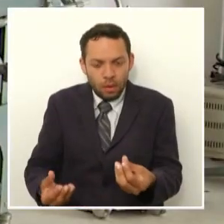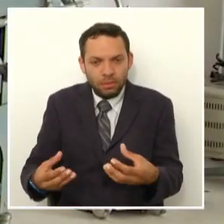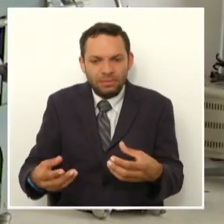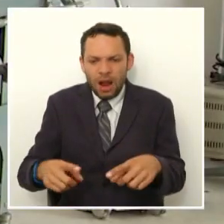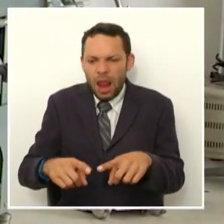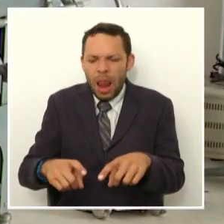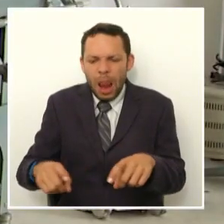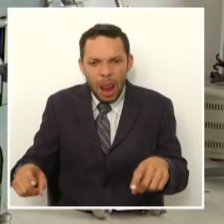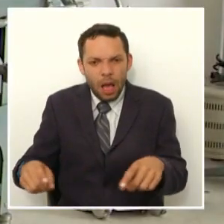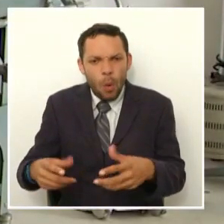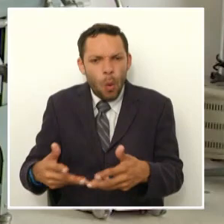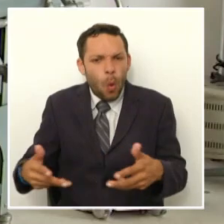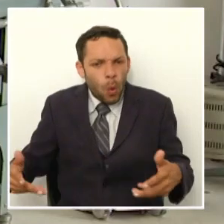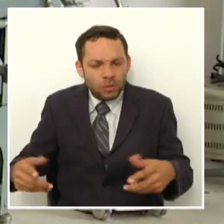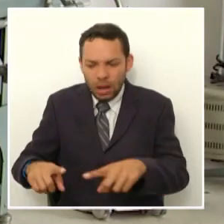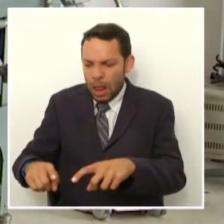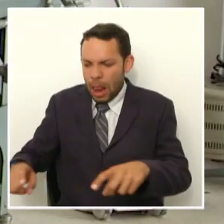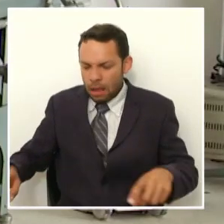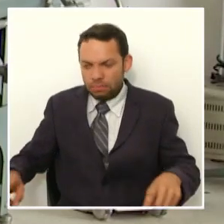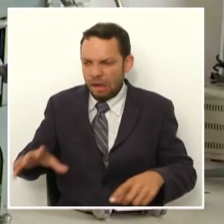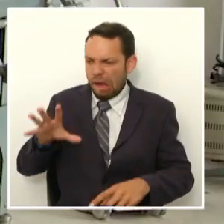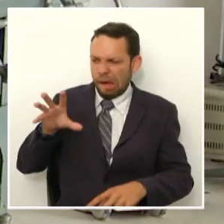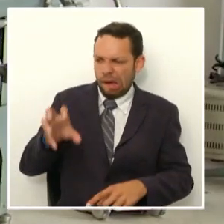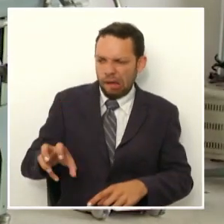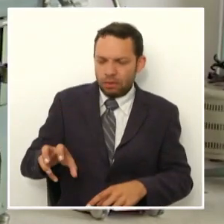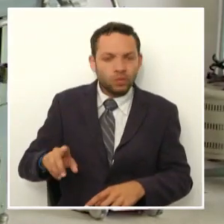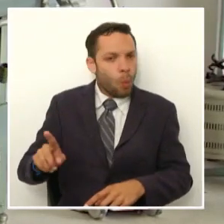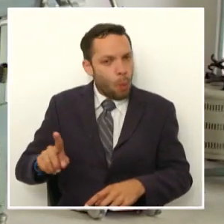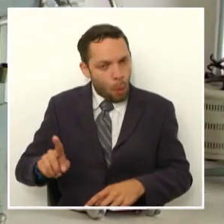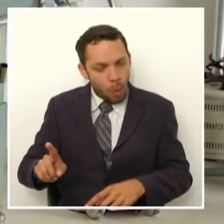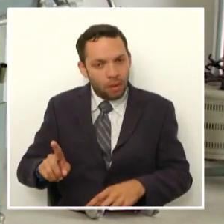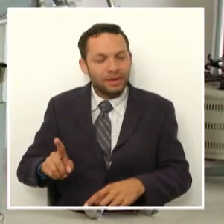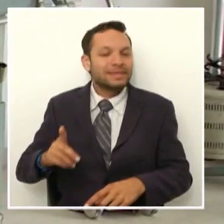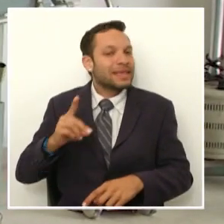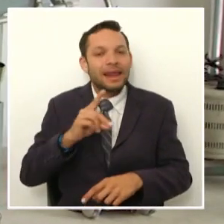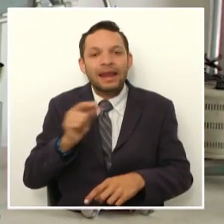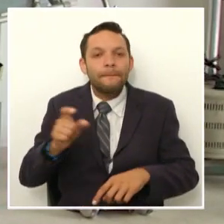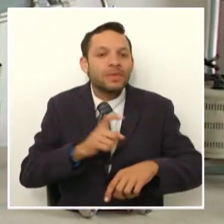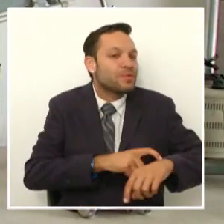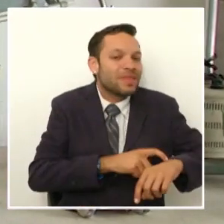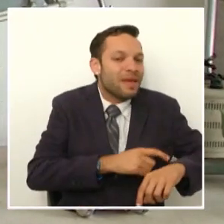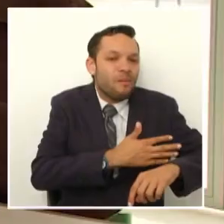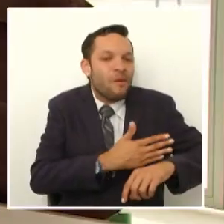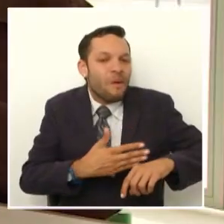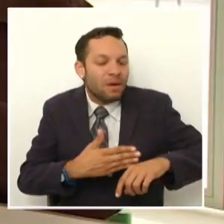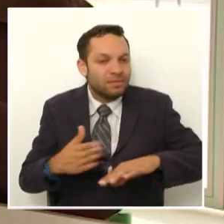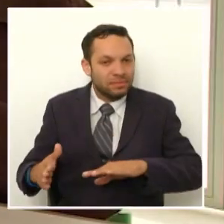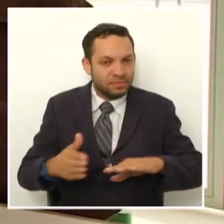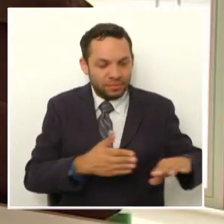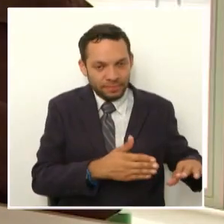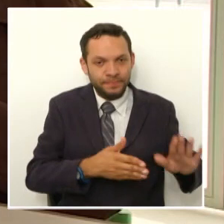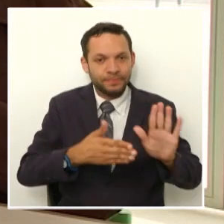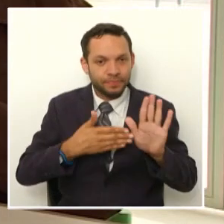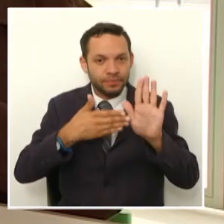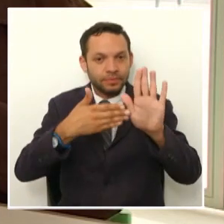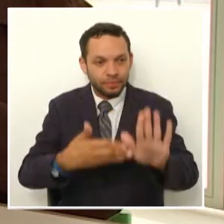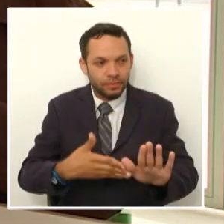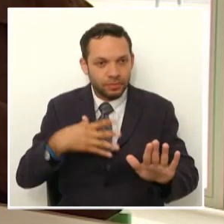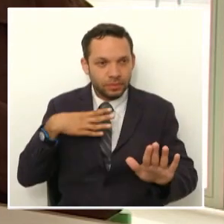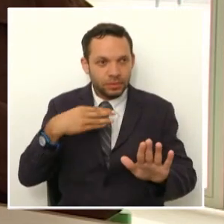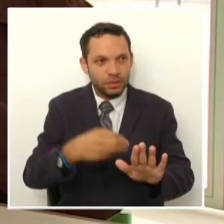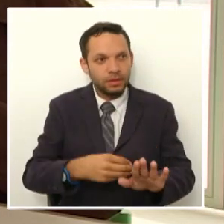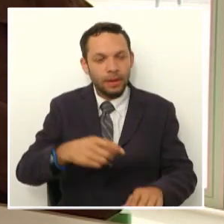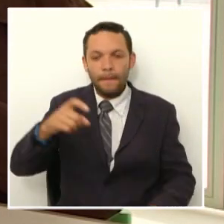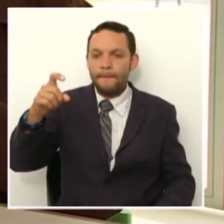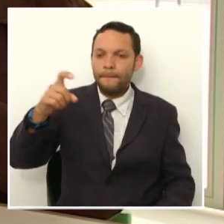No, no es tan antiguo. La vida va muy rápida, por eso quiero que veamos este recorrido que nos va a empezar